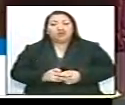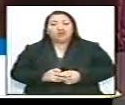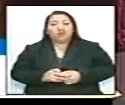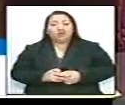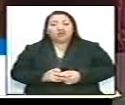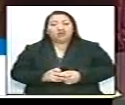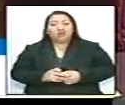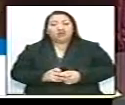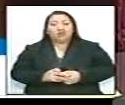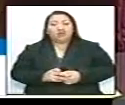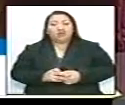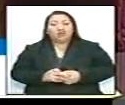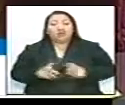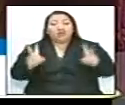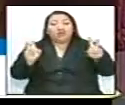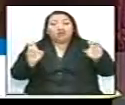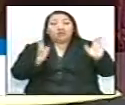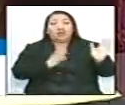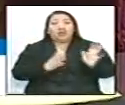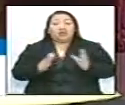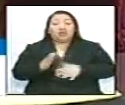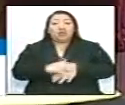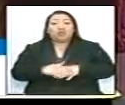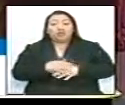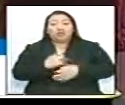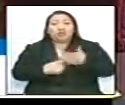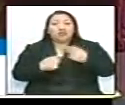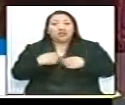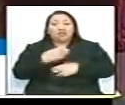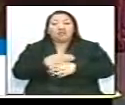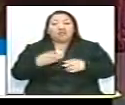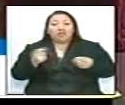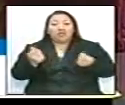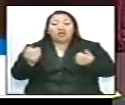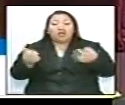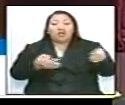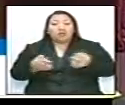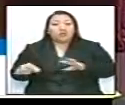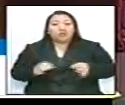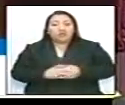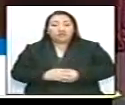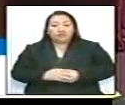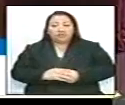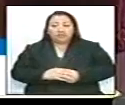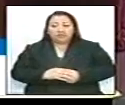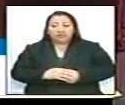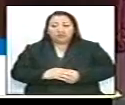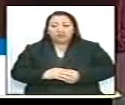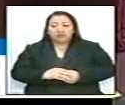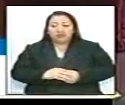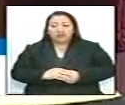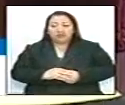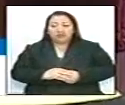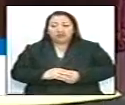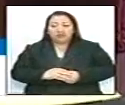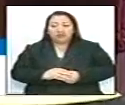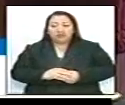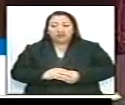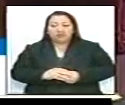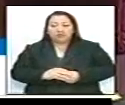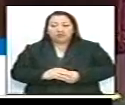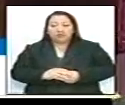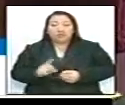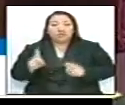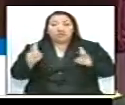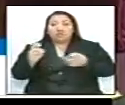logístico, si tendrían los medios económicos para hacerlo, porque nadie ha cuestionado ni los